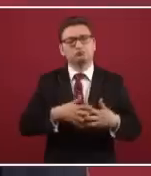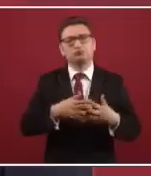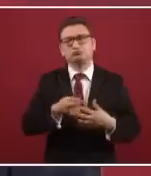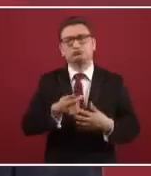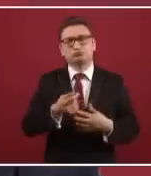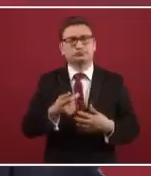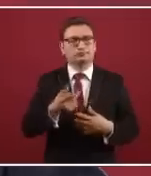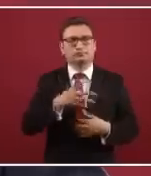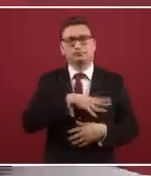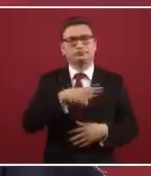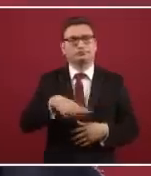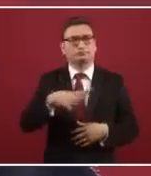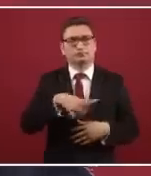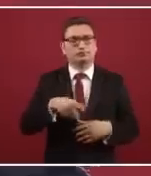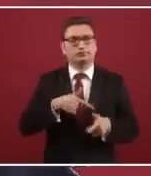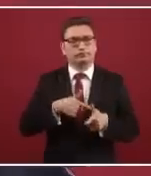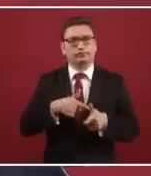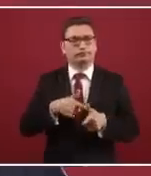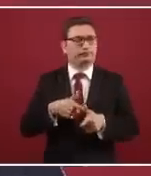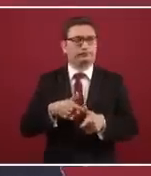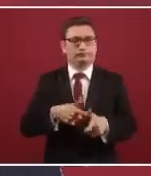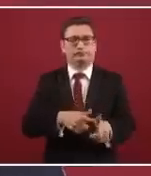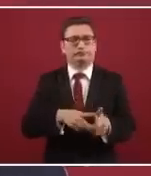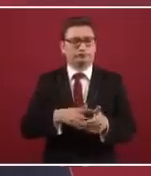Bueno, en general siguen sin